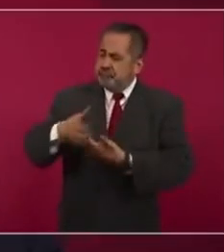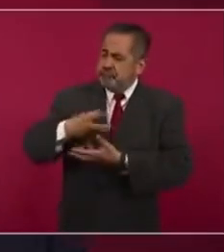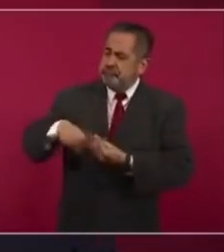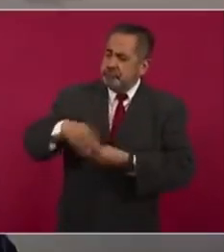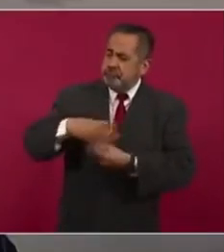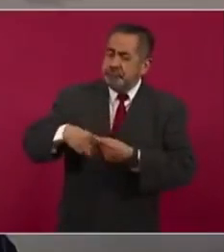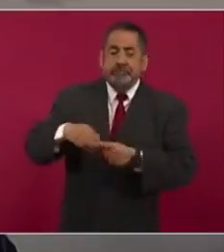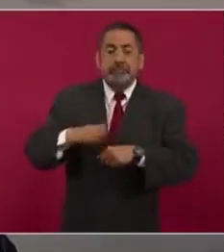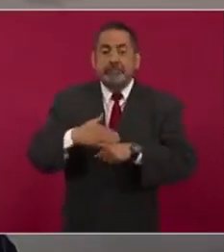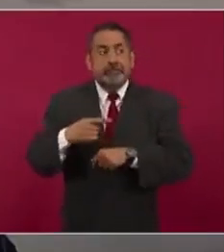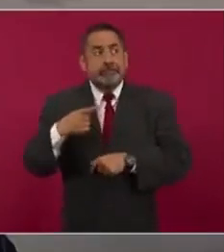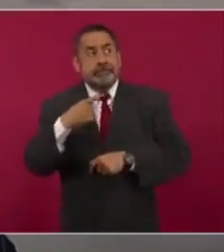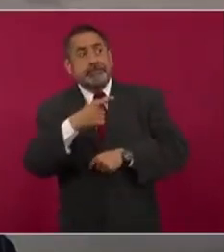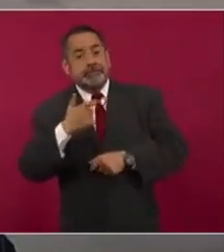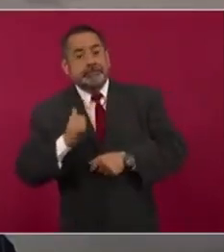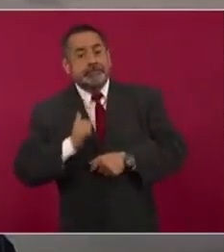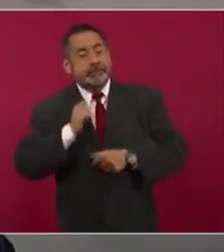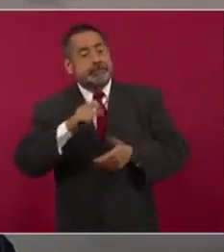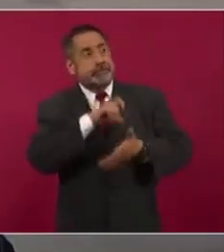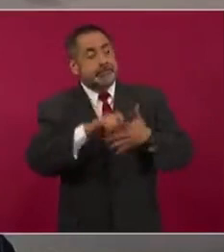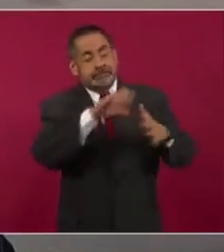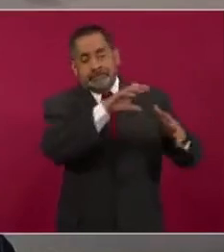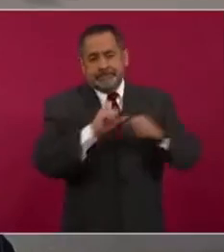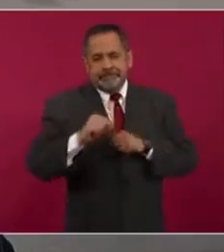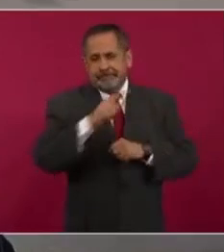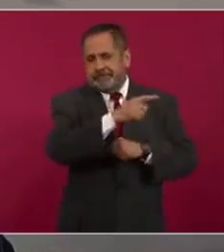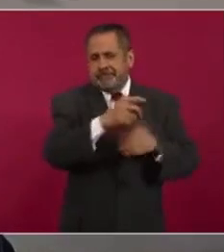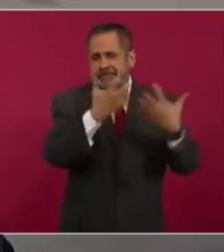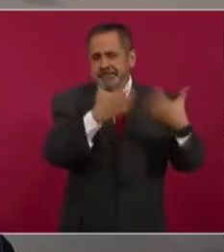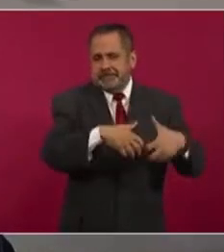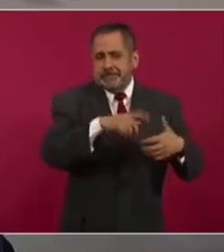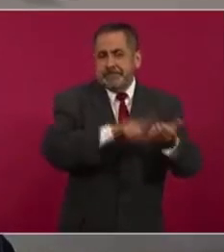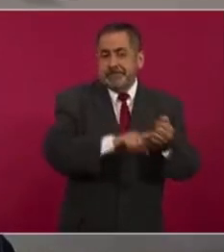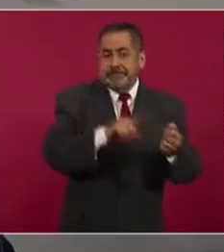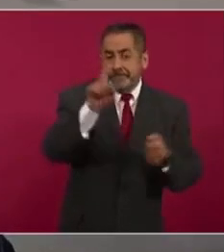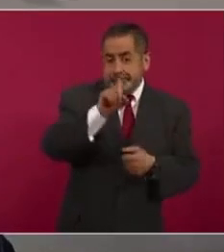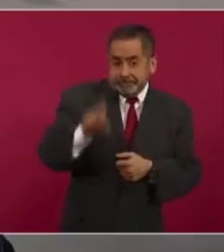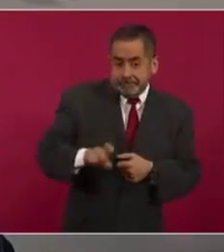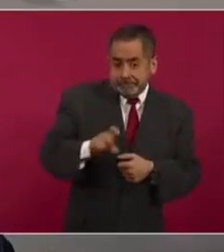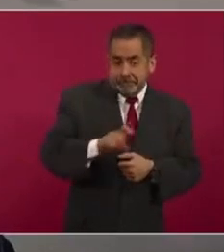compra de la refinería de Deer Park en Texas,